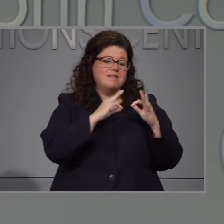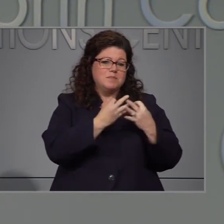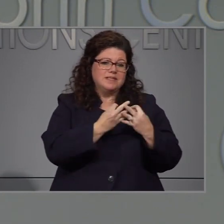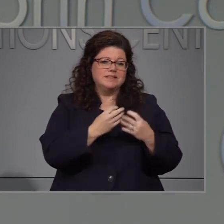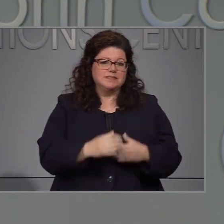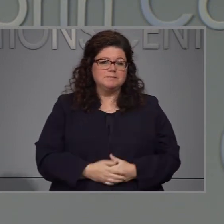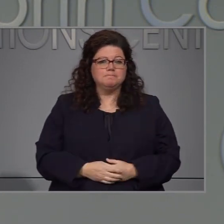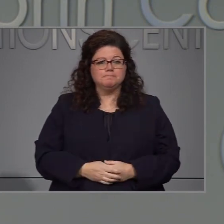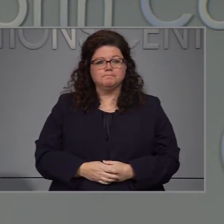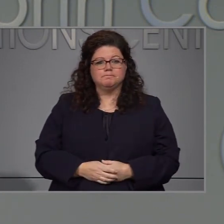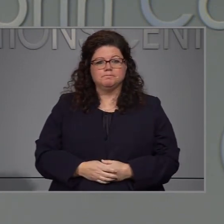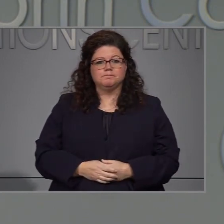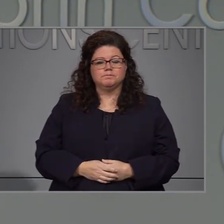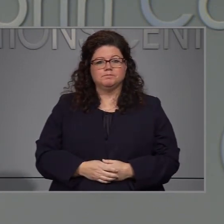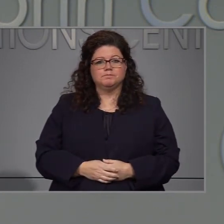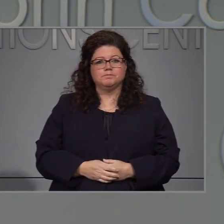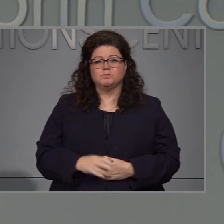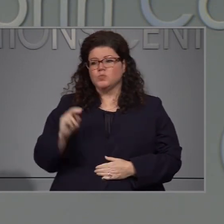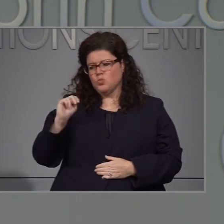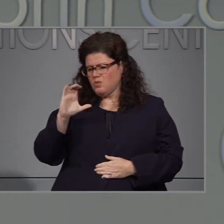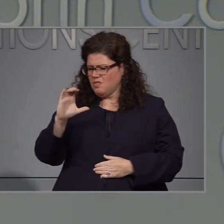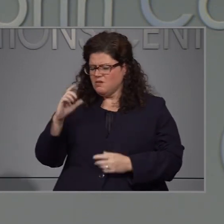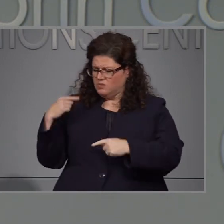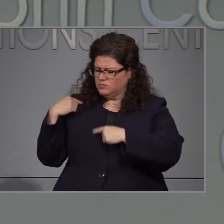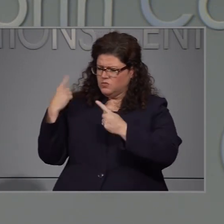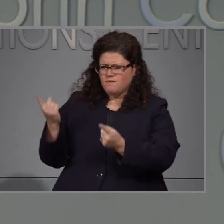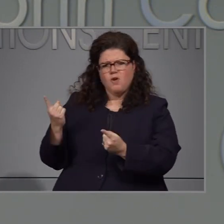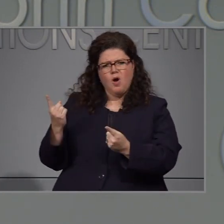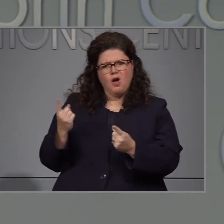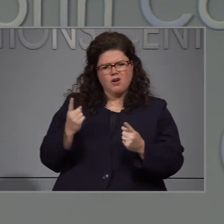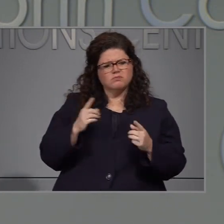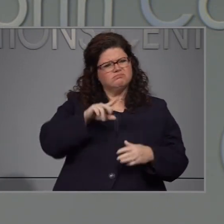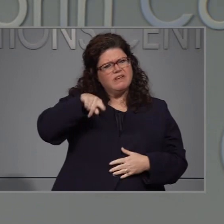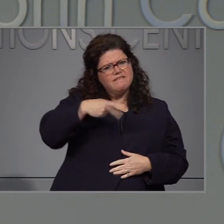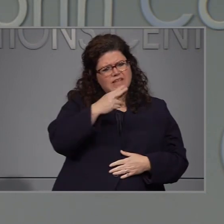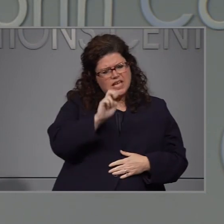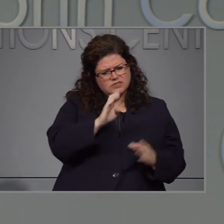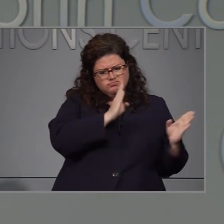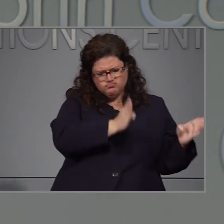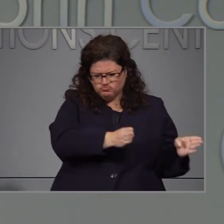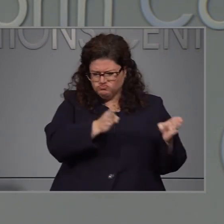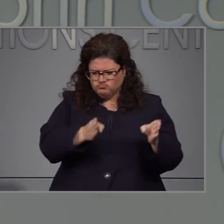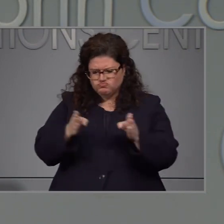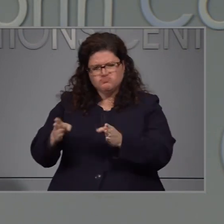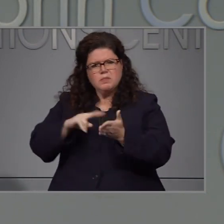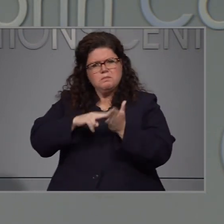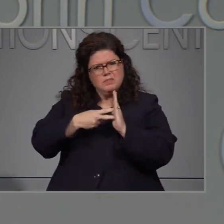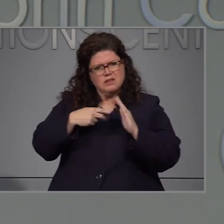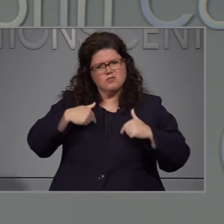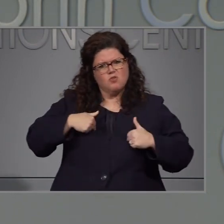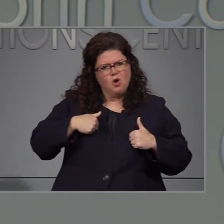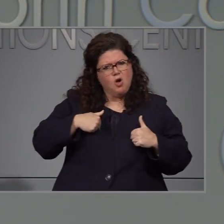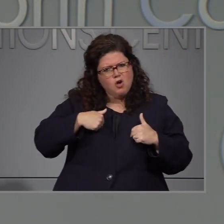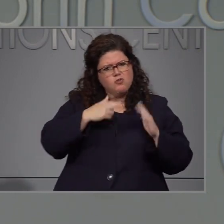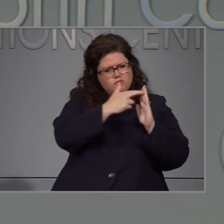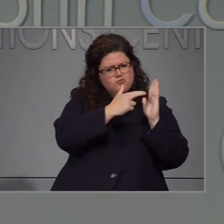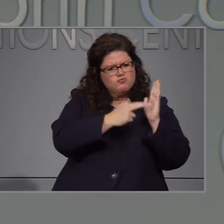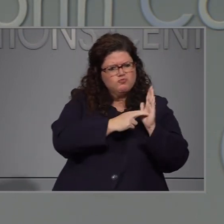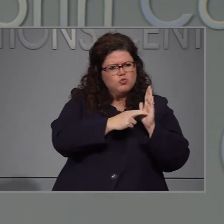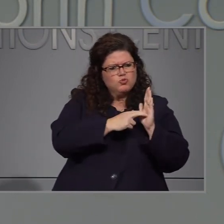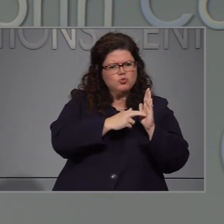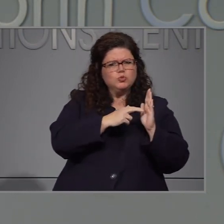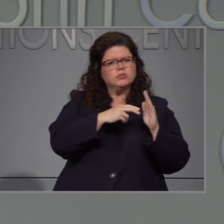familias. Carolina del Norte ha tenido mucho cuidado en relajar las restricciones de COVID-19 y es debido a que